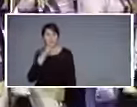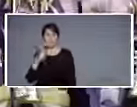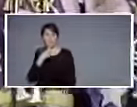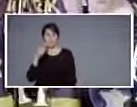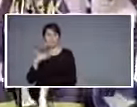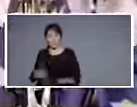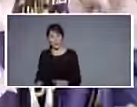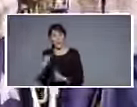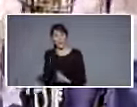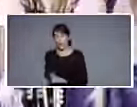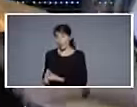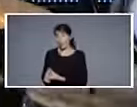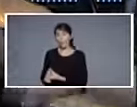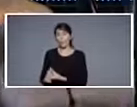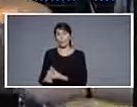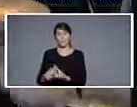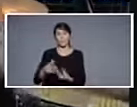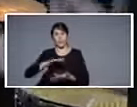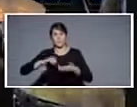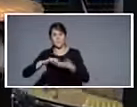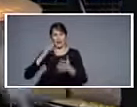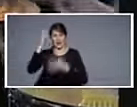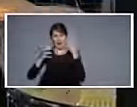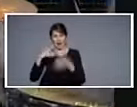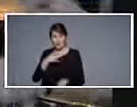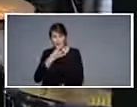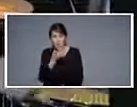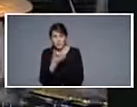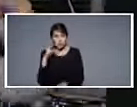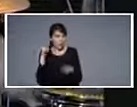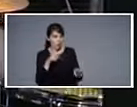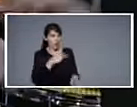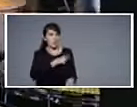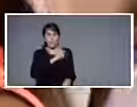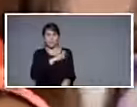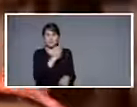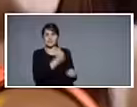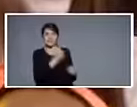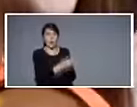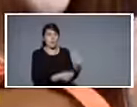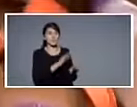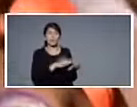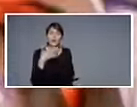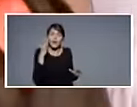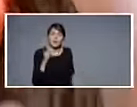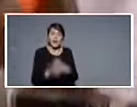mi hijo por Parque Laranja. La policía al lado haciendo su trabajo y no hace.